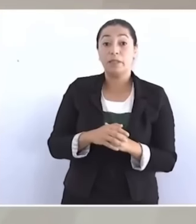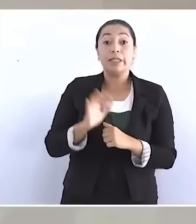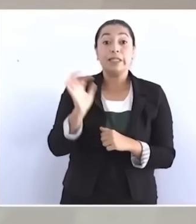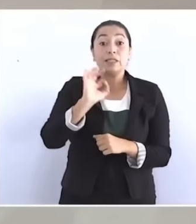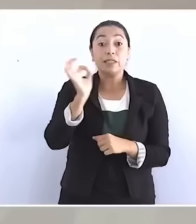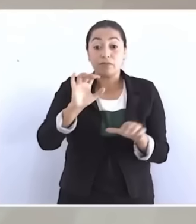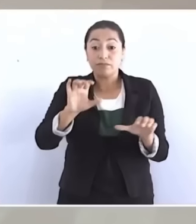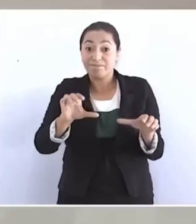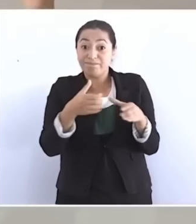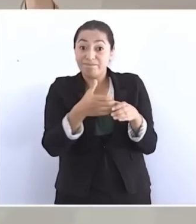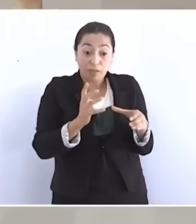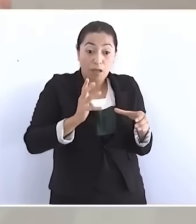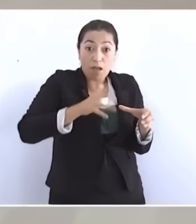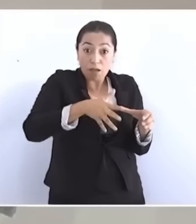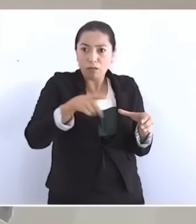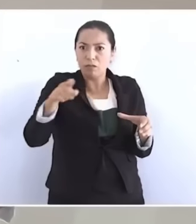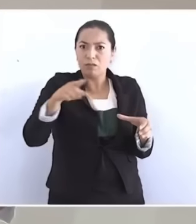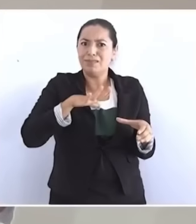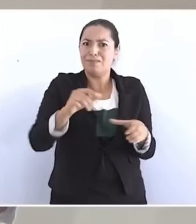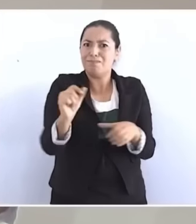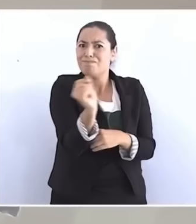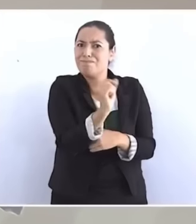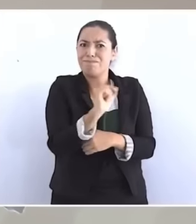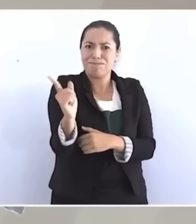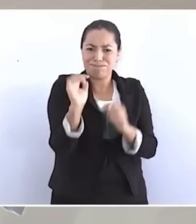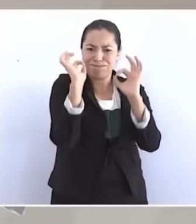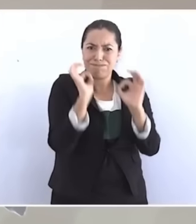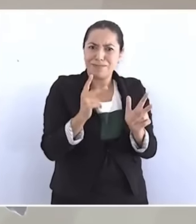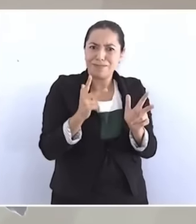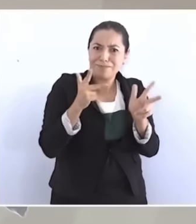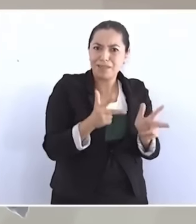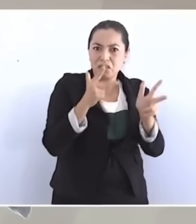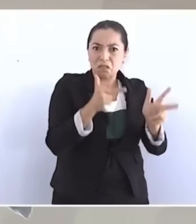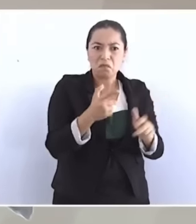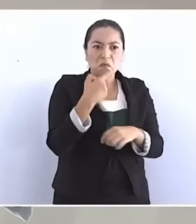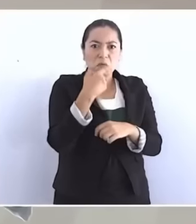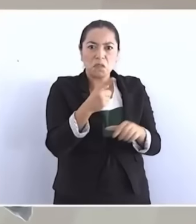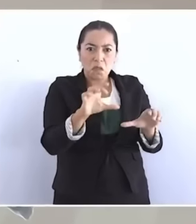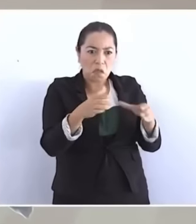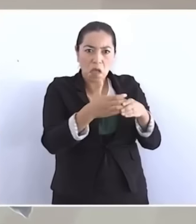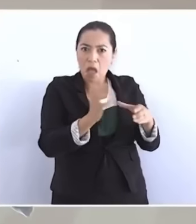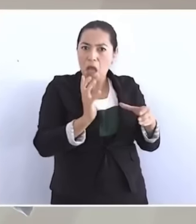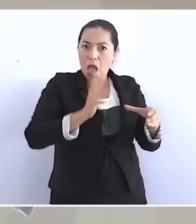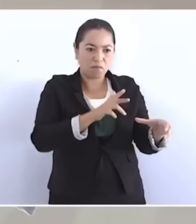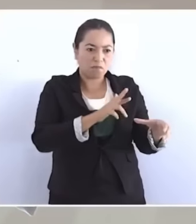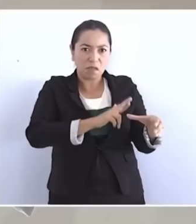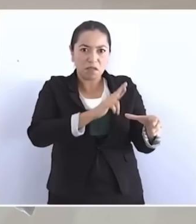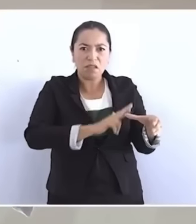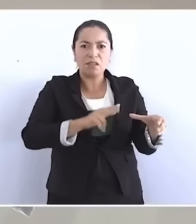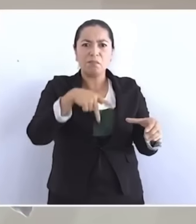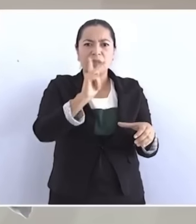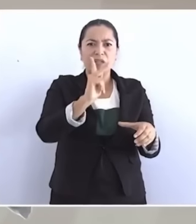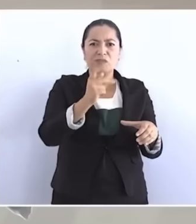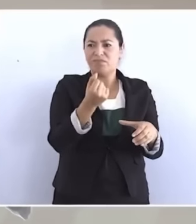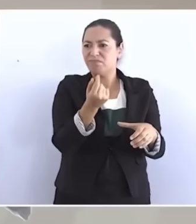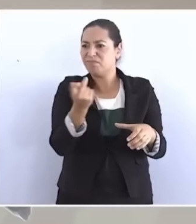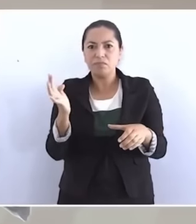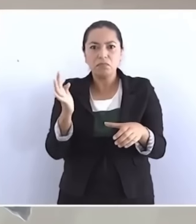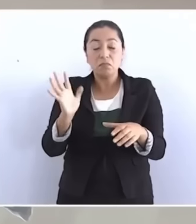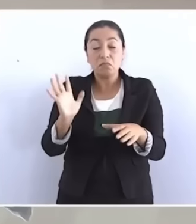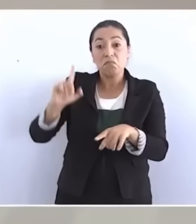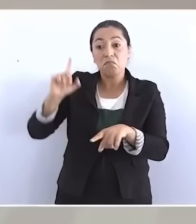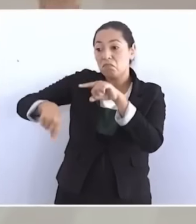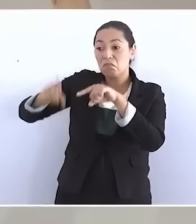tener los mejores trenes del mundo. Se privatizó y ¿qué pasó? Desaparecieron los trenes de